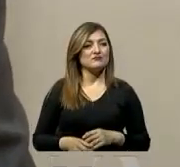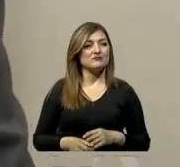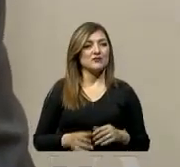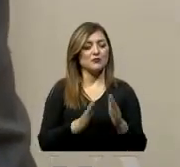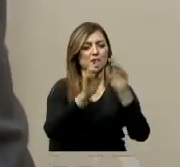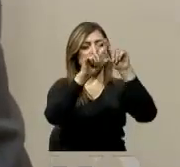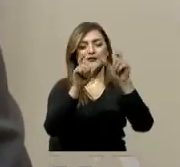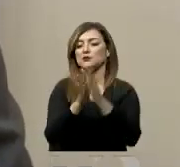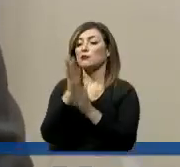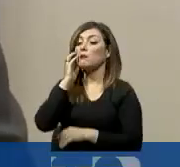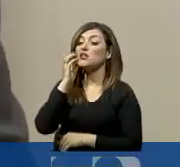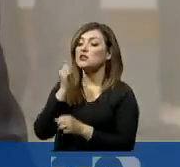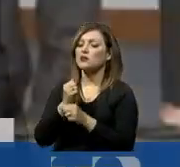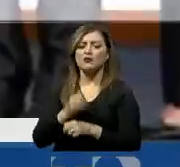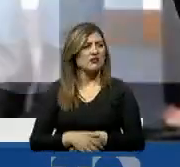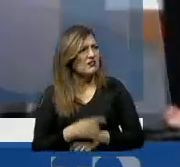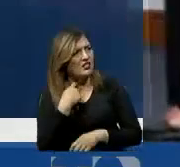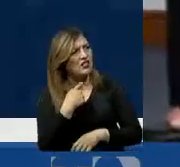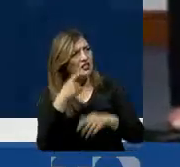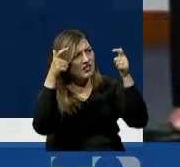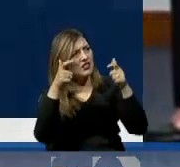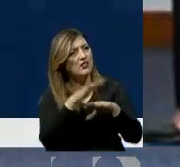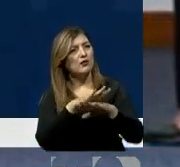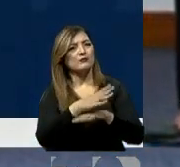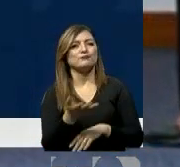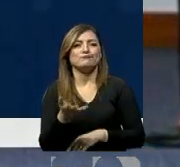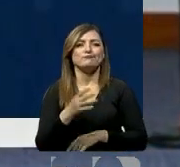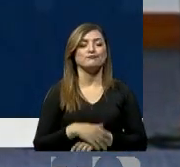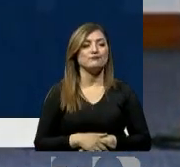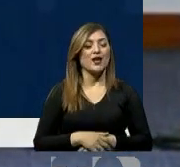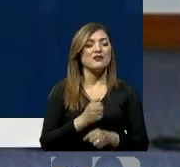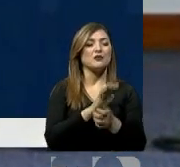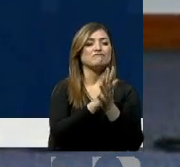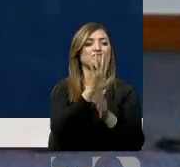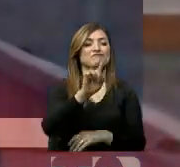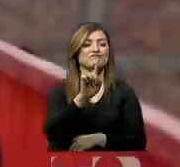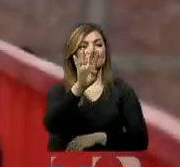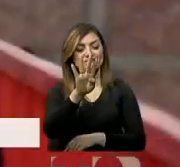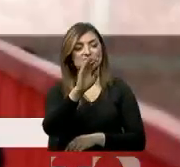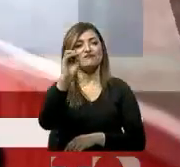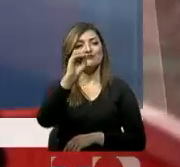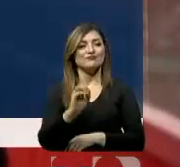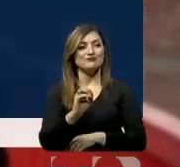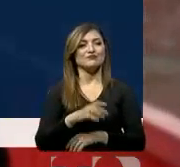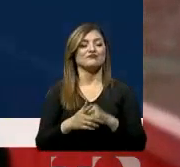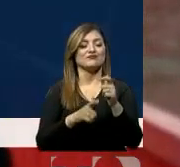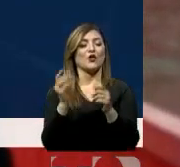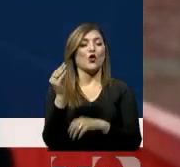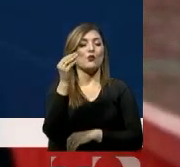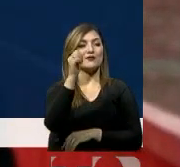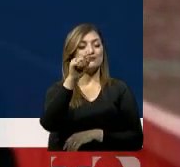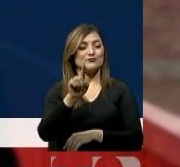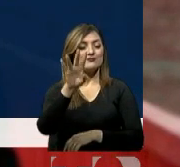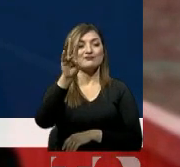les solicita, la cual ha sido bastante esquiva. La tasa de desempleo en Ecuador es del 5,4%, pero la de la población joven es